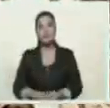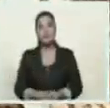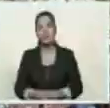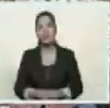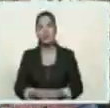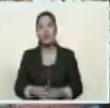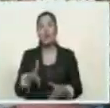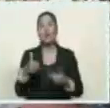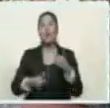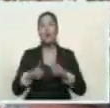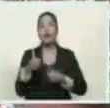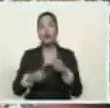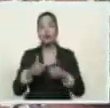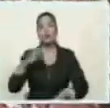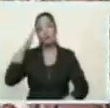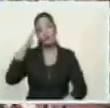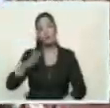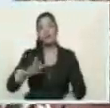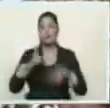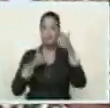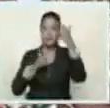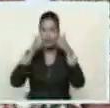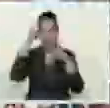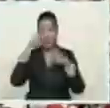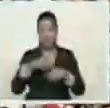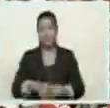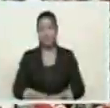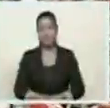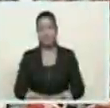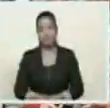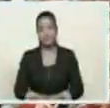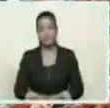con la candidatura del comandante hugo chávez